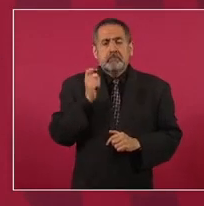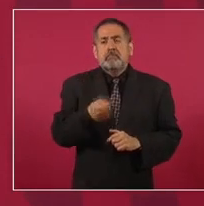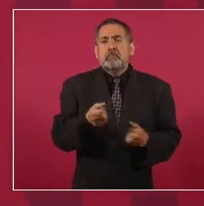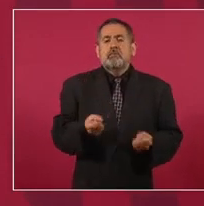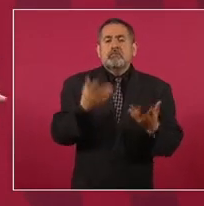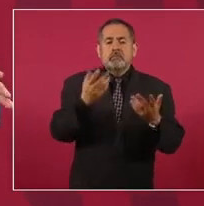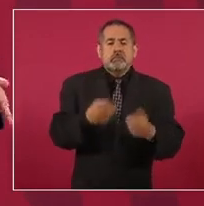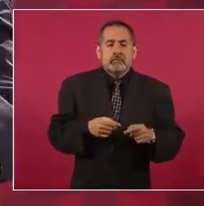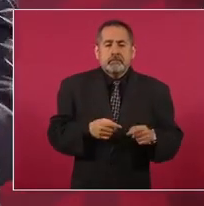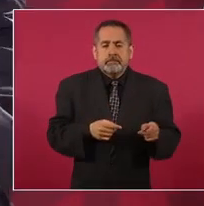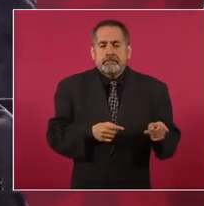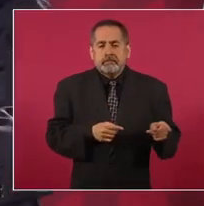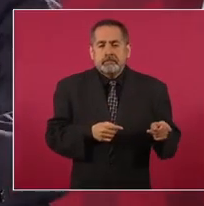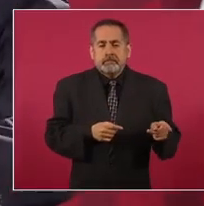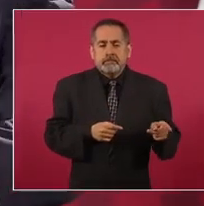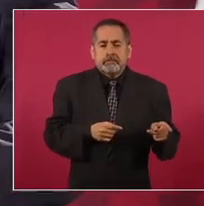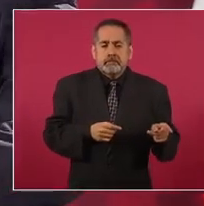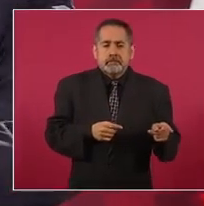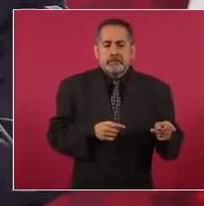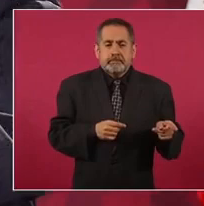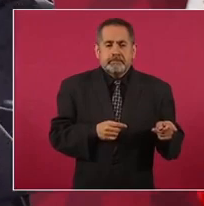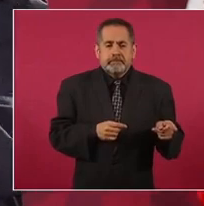significaban en